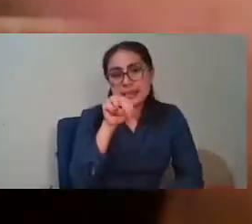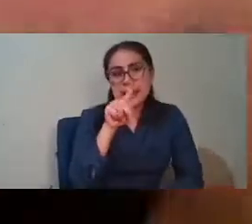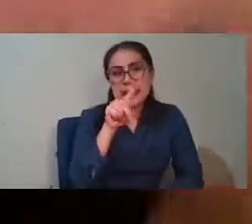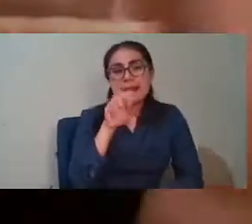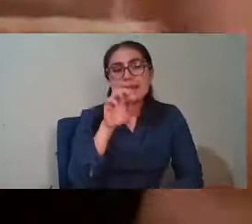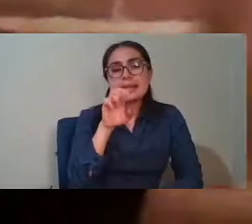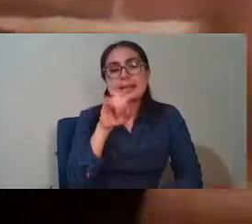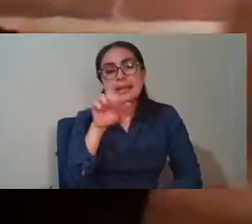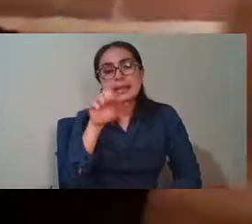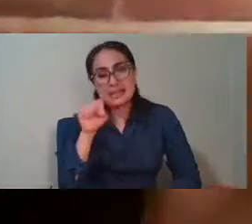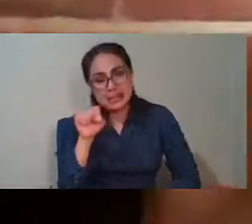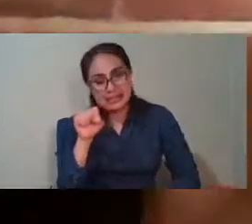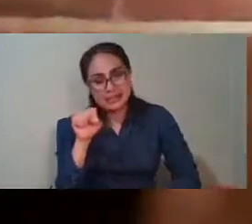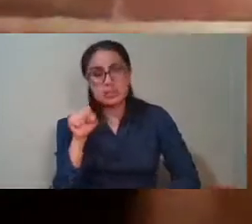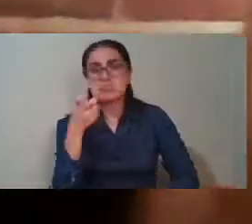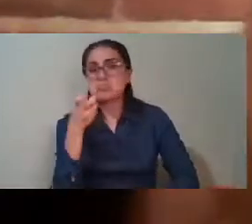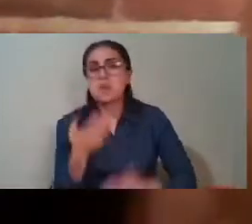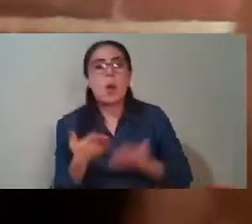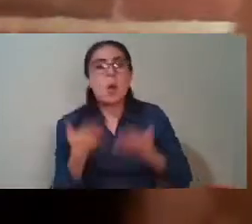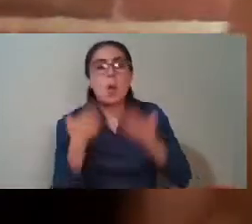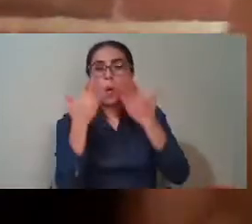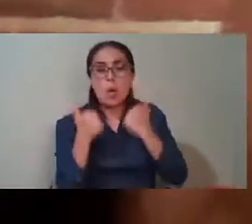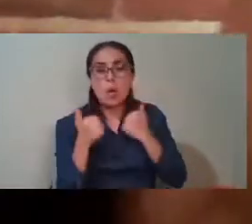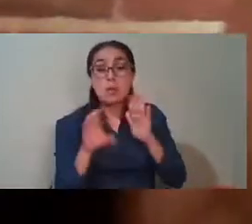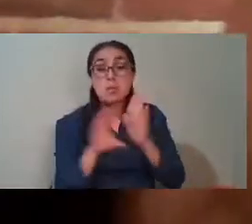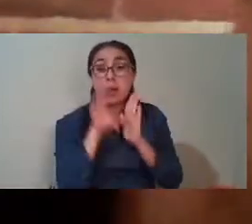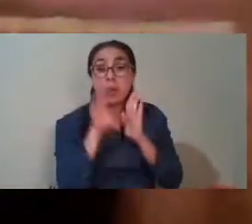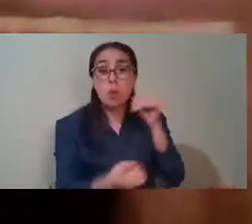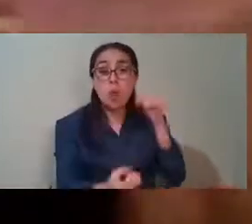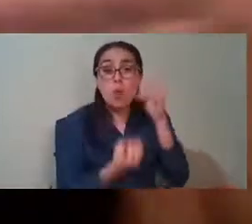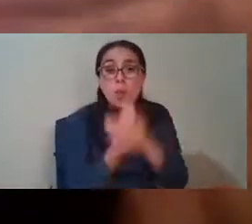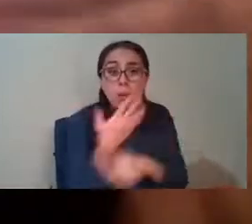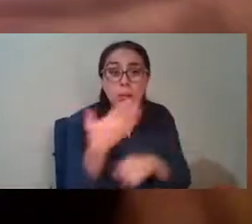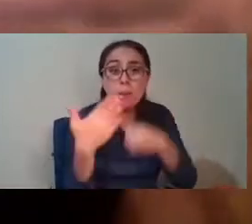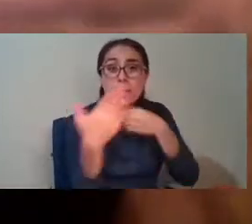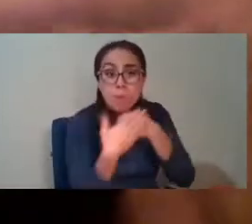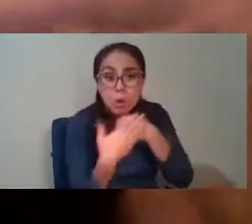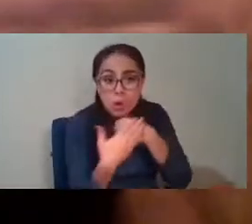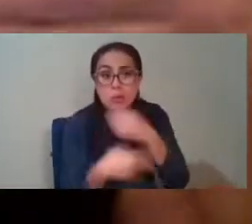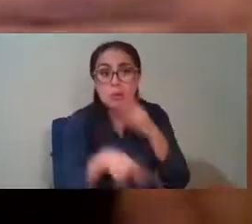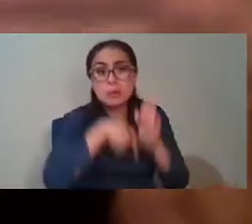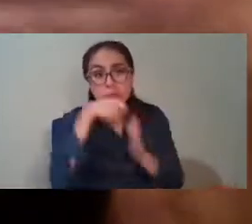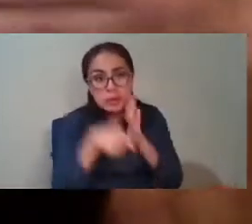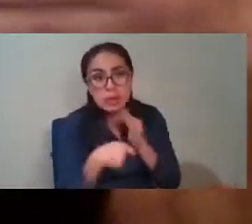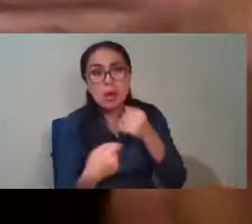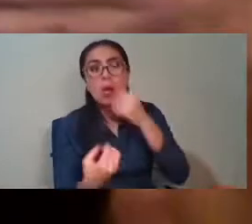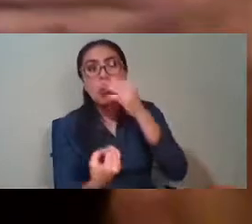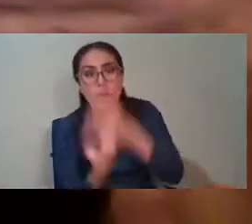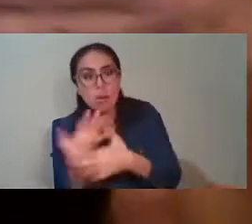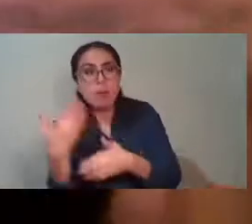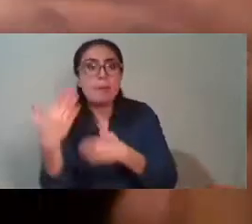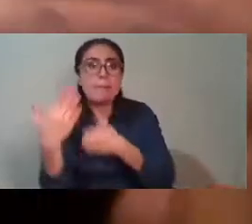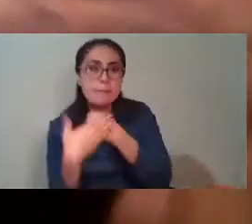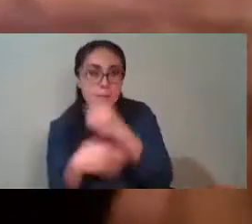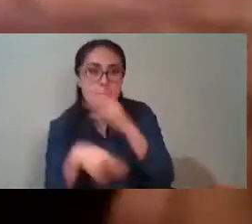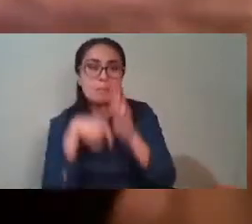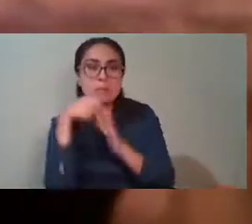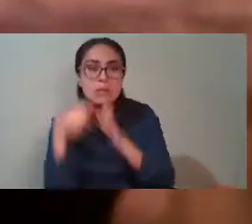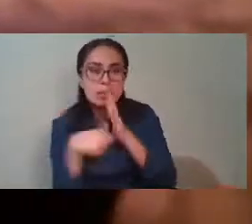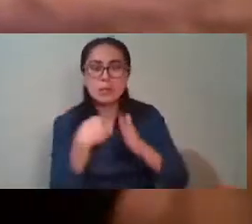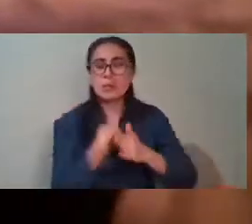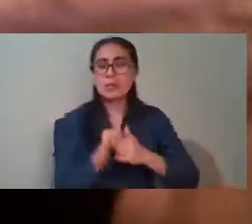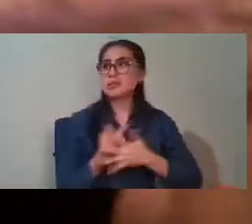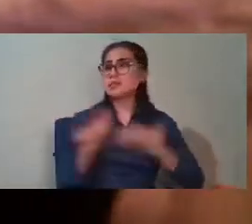entonces, esto de tener que ver un nuevo capítulo que me tiene siempre en antítesis, traiciona algo de mi expectativa